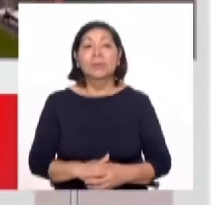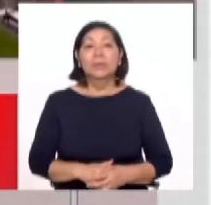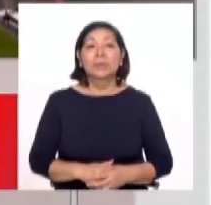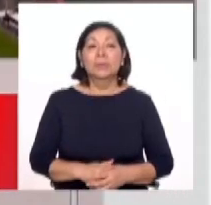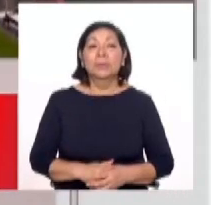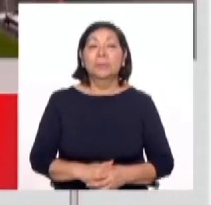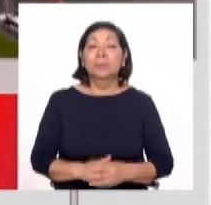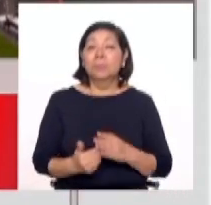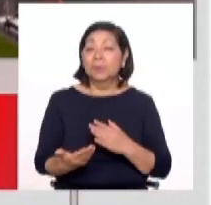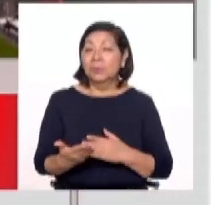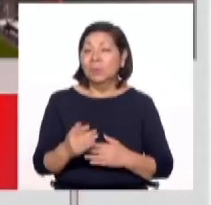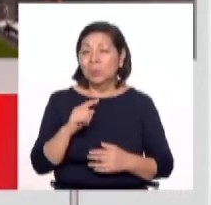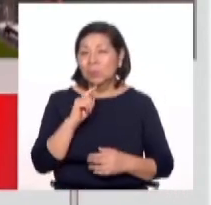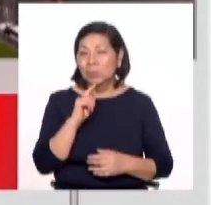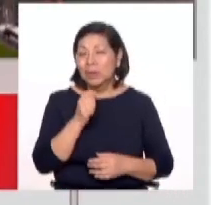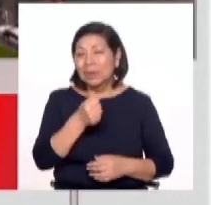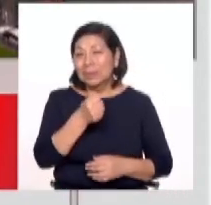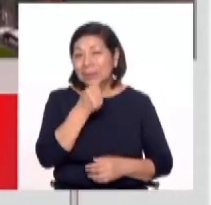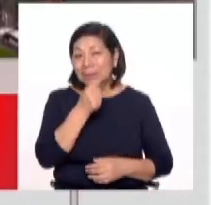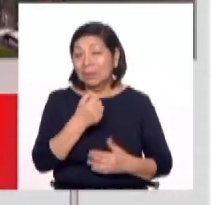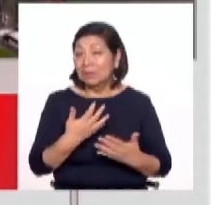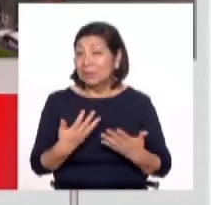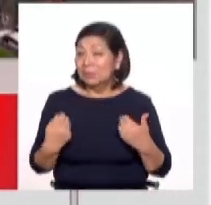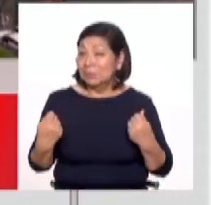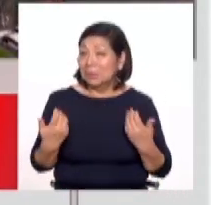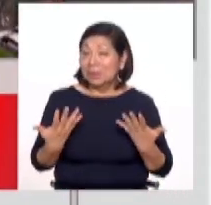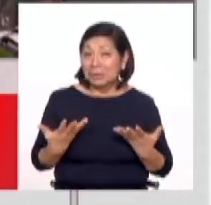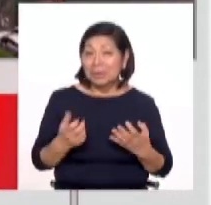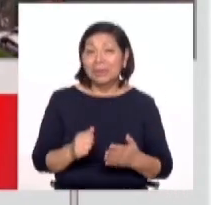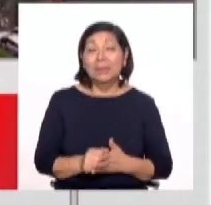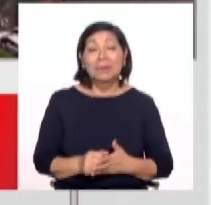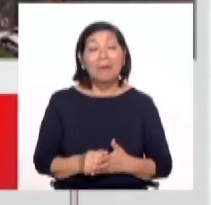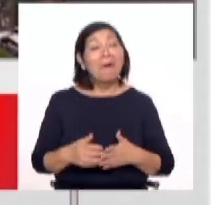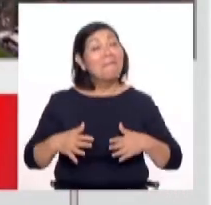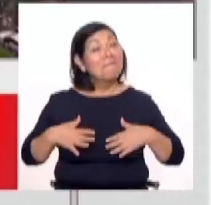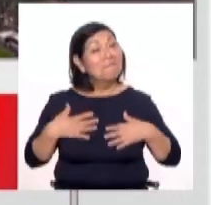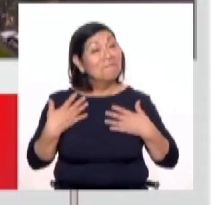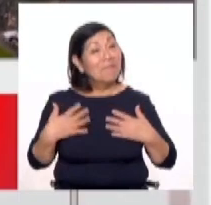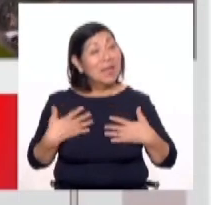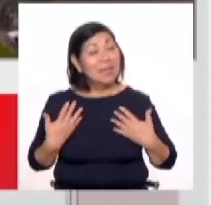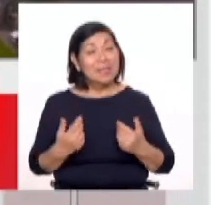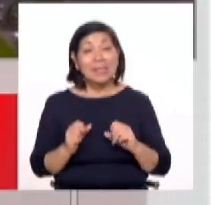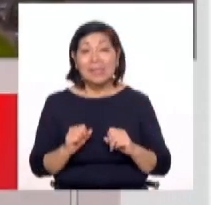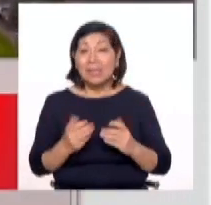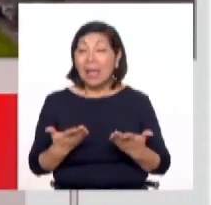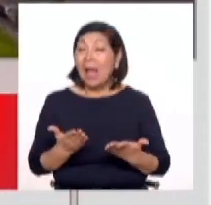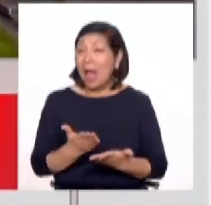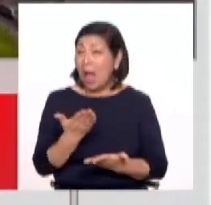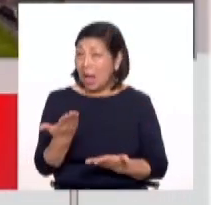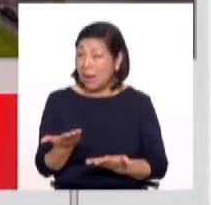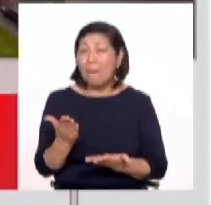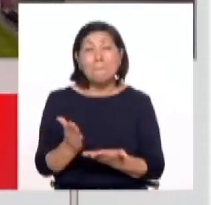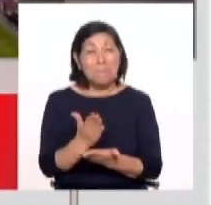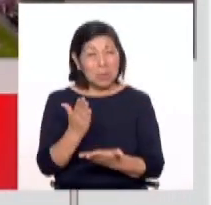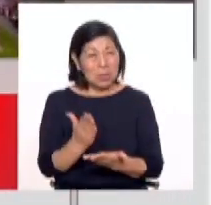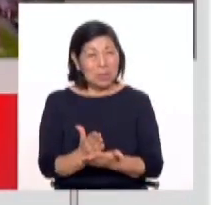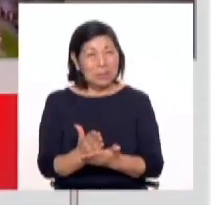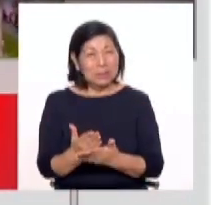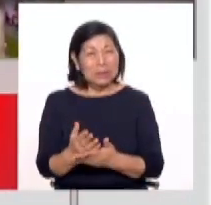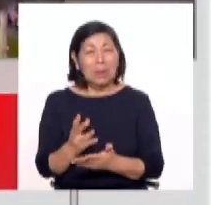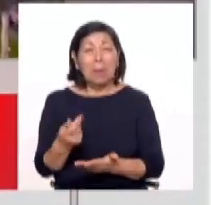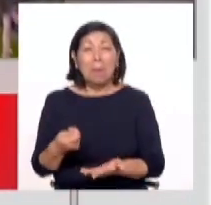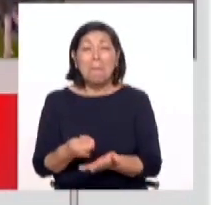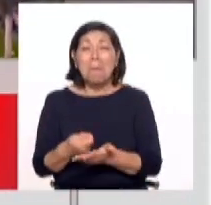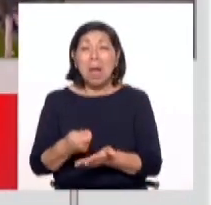¿Cómo está, general? Buenos días. Si bien esta es una fiesta que todos los peruanos quisiéramos pasar felices, sigue habiendo problemas que tenemos que afrontar, como es la